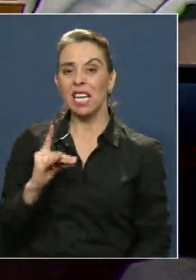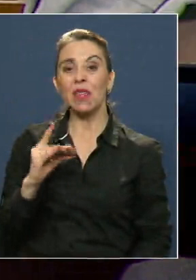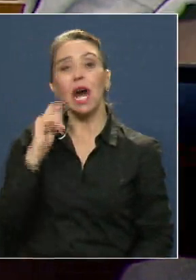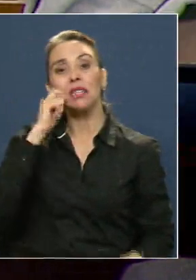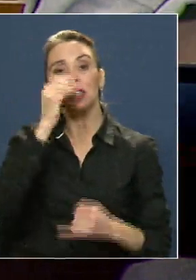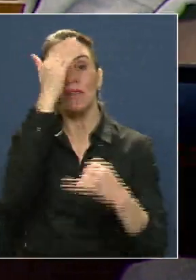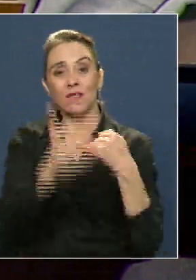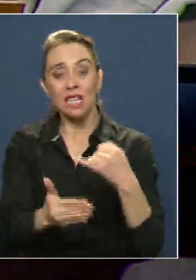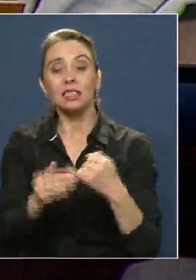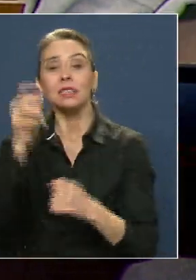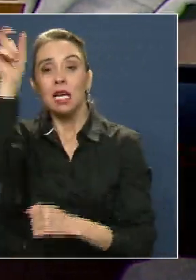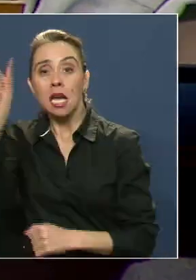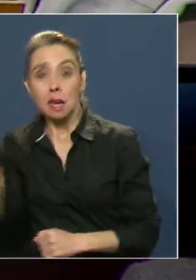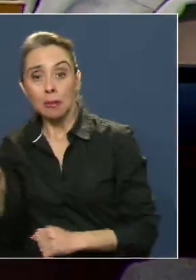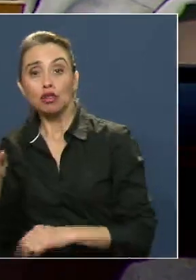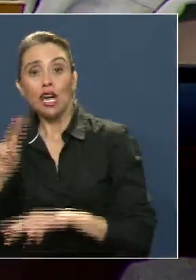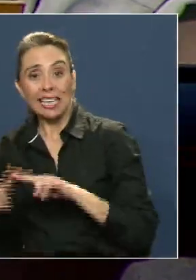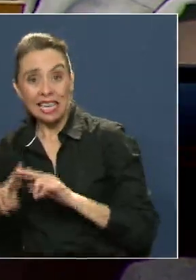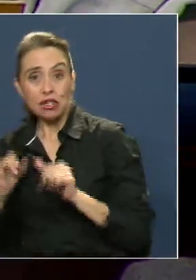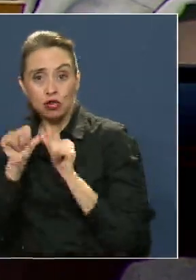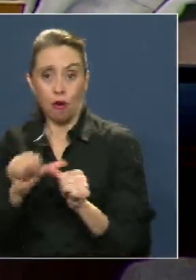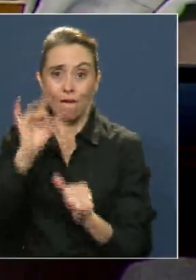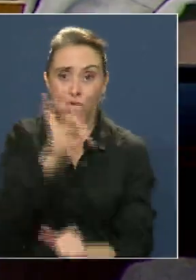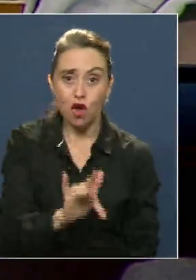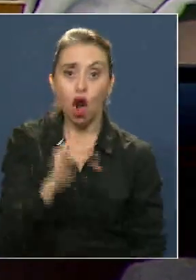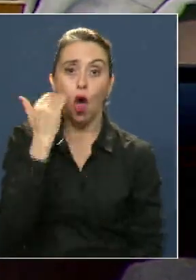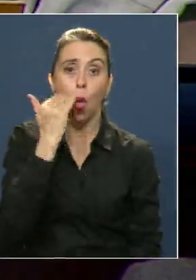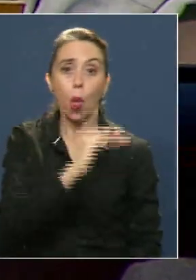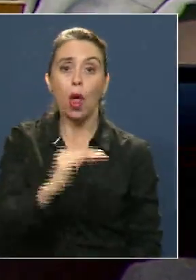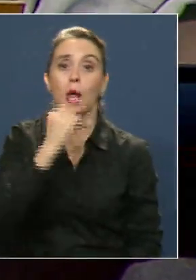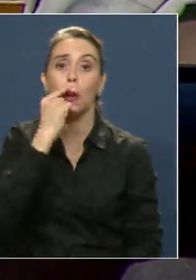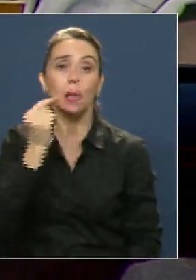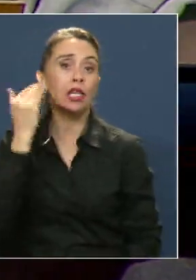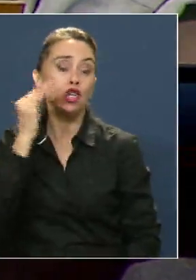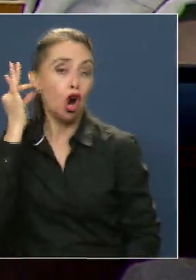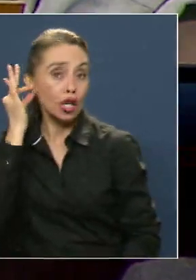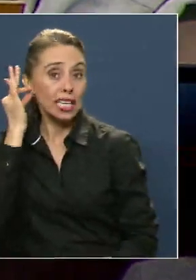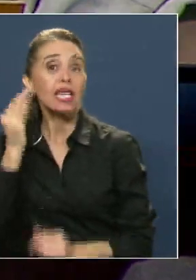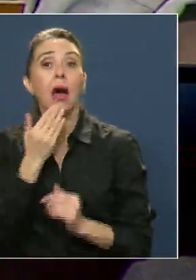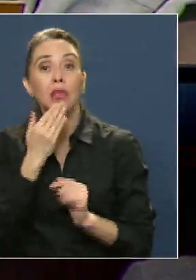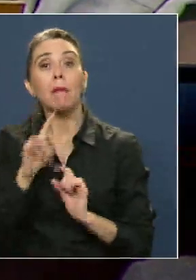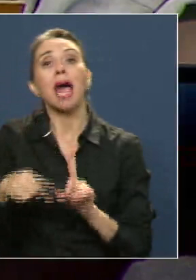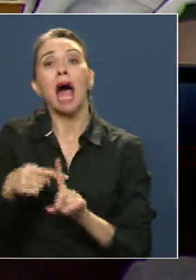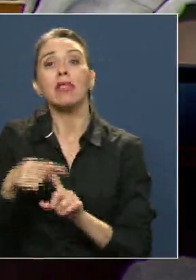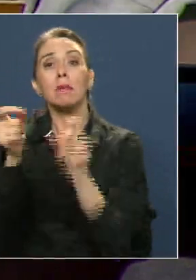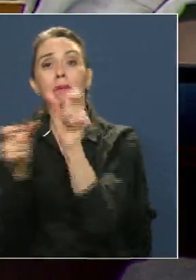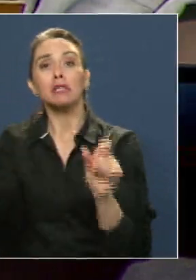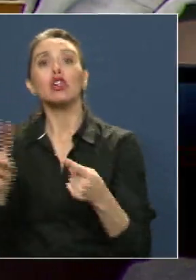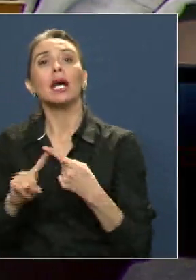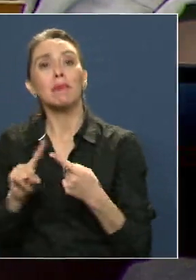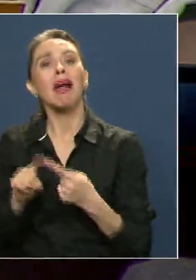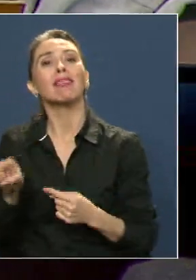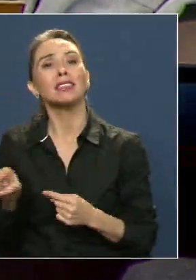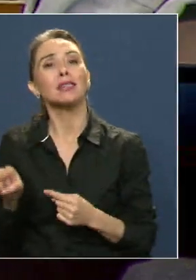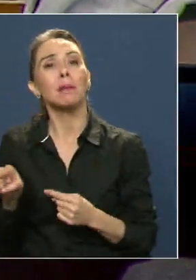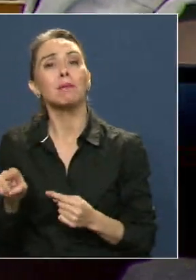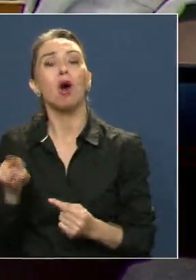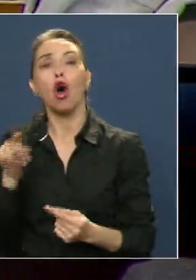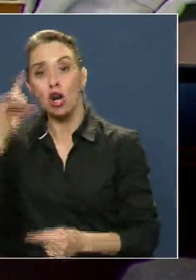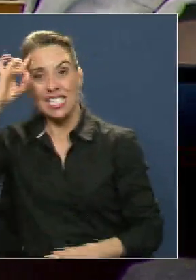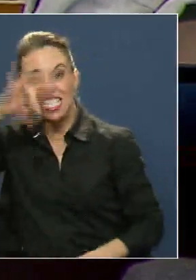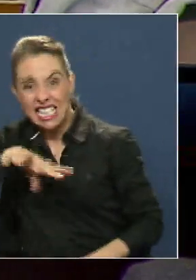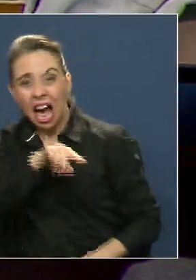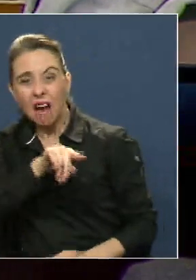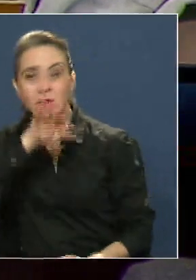a quienes violaron a niñas y niños, también a quienes participan del delito en otra calidad, como